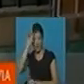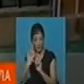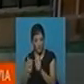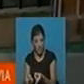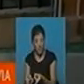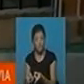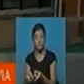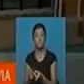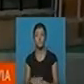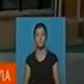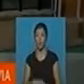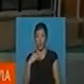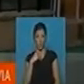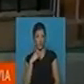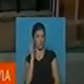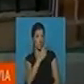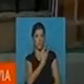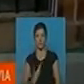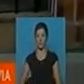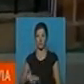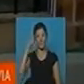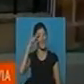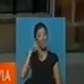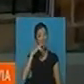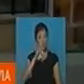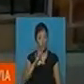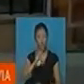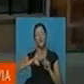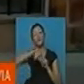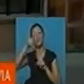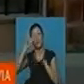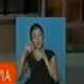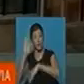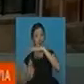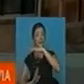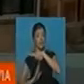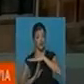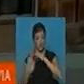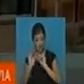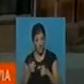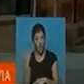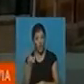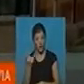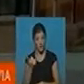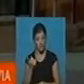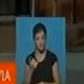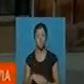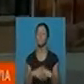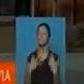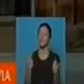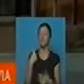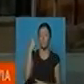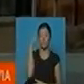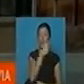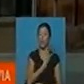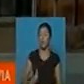la total confianza del presidente, y hay otros líderes. Me parece que el gobierno, después de perder el referéndum,